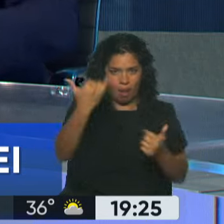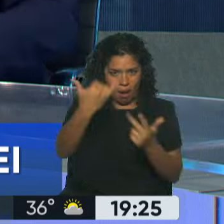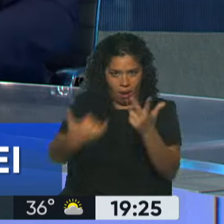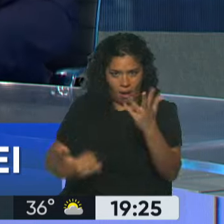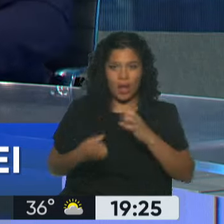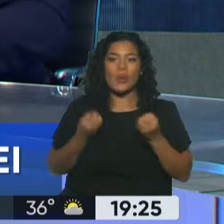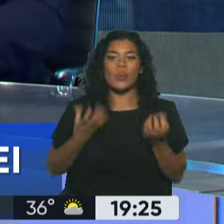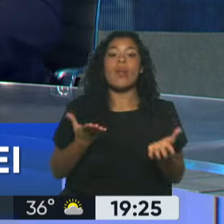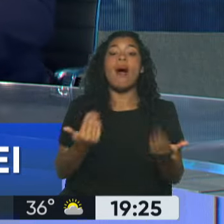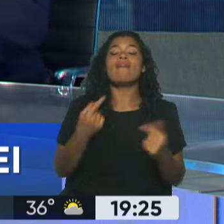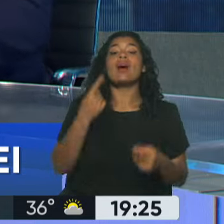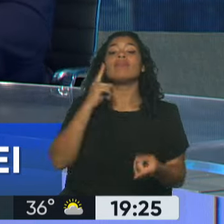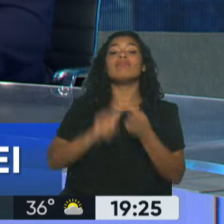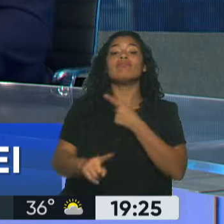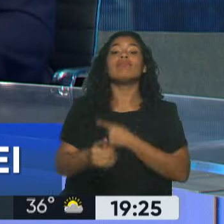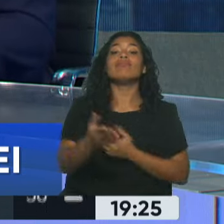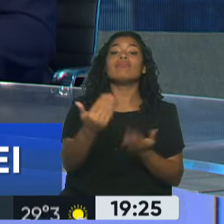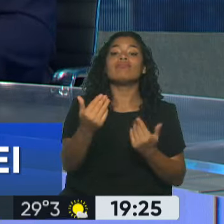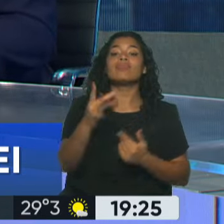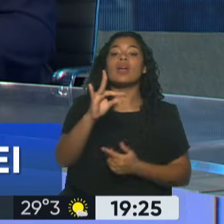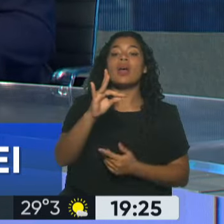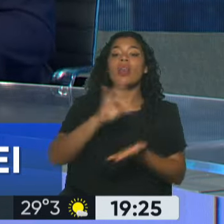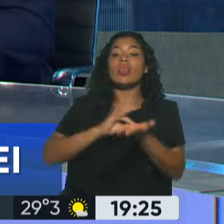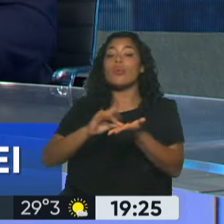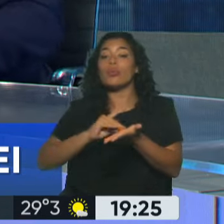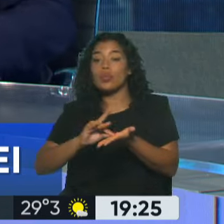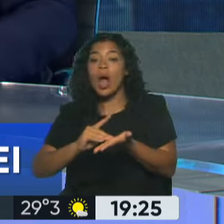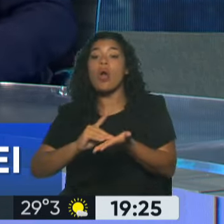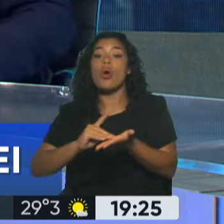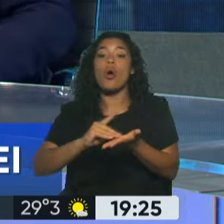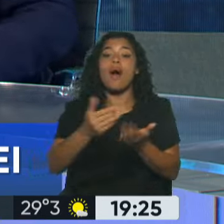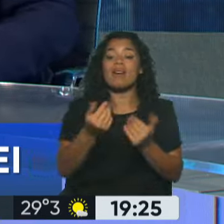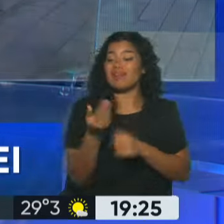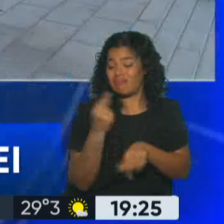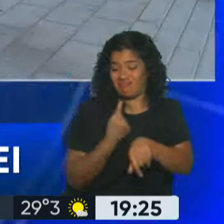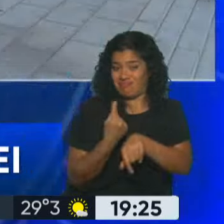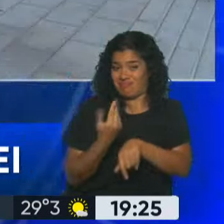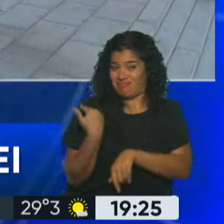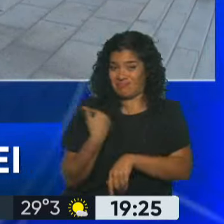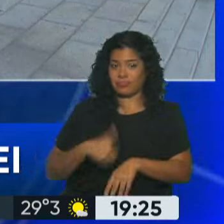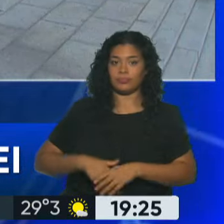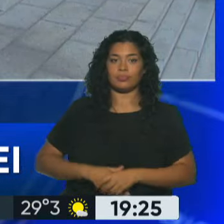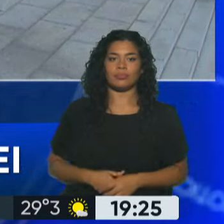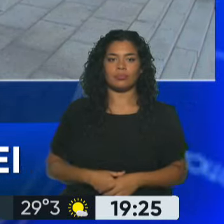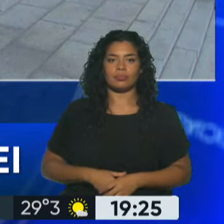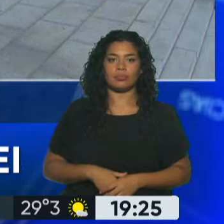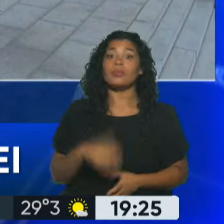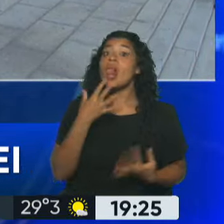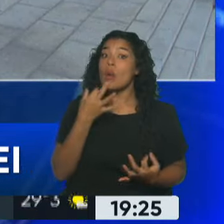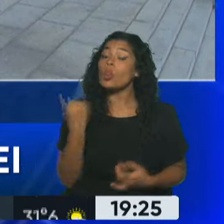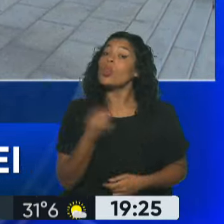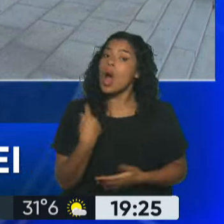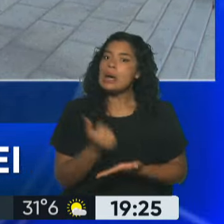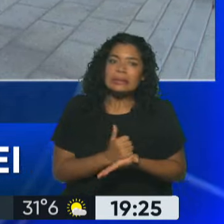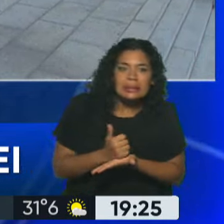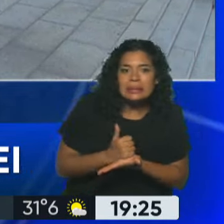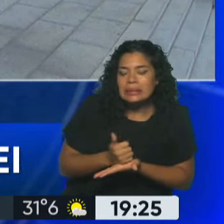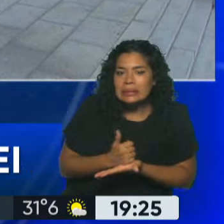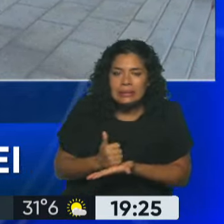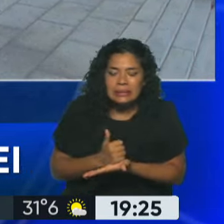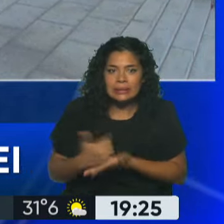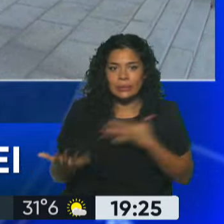amos el diputado de Lero decía Esto hace minutos a nuestro equipo con muchas expectativas eso es lo que nunca se pierde la